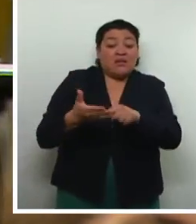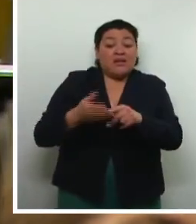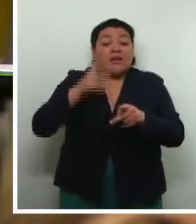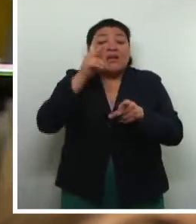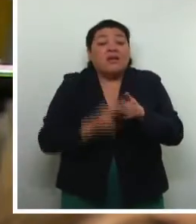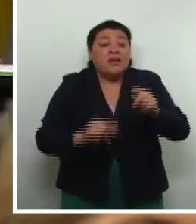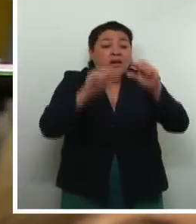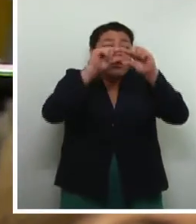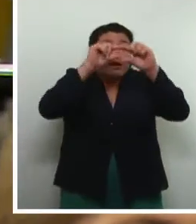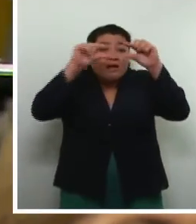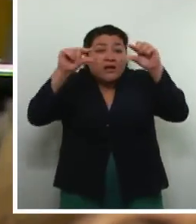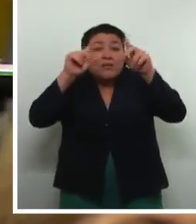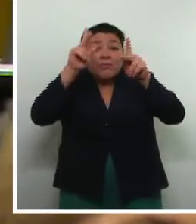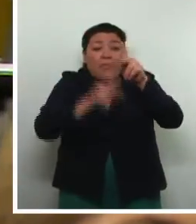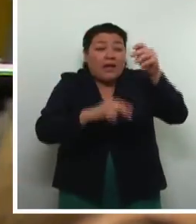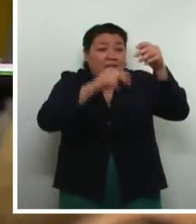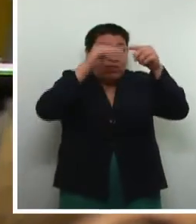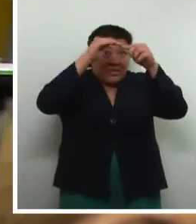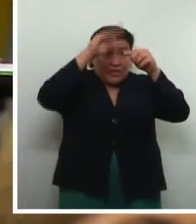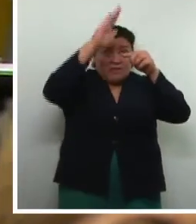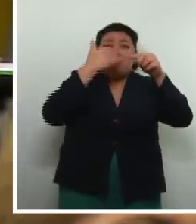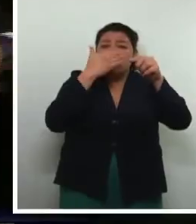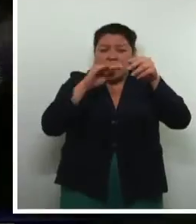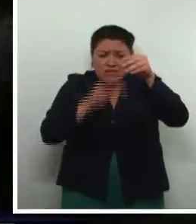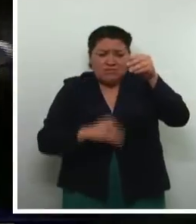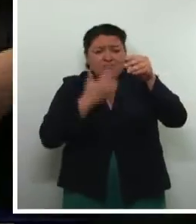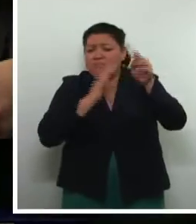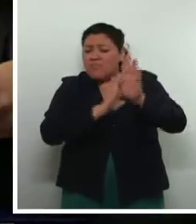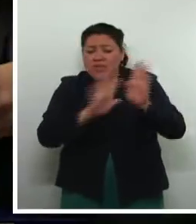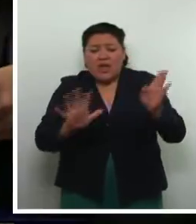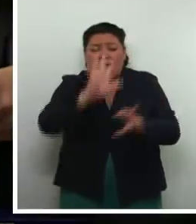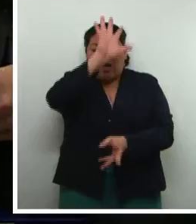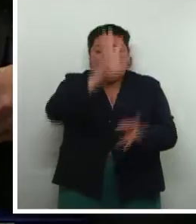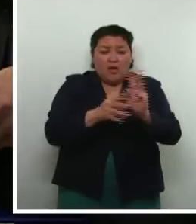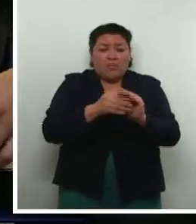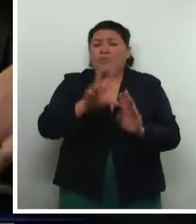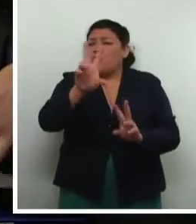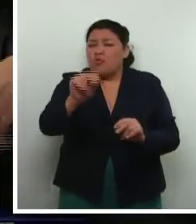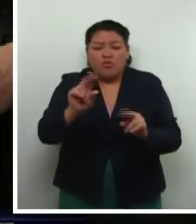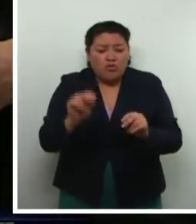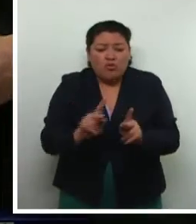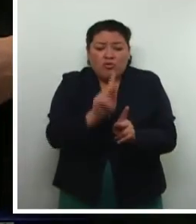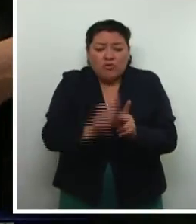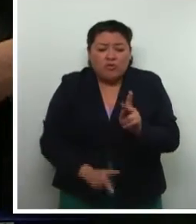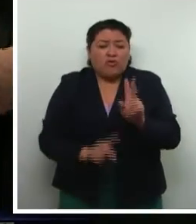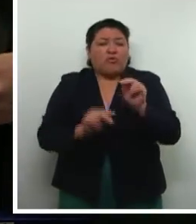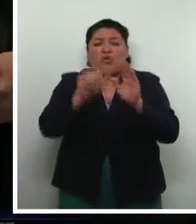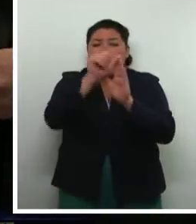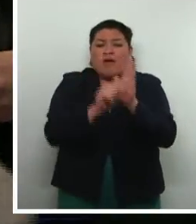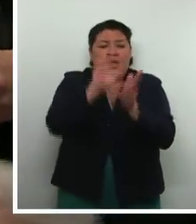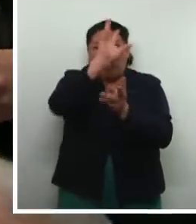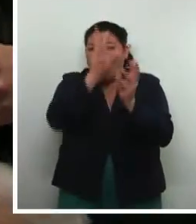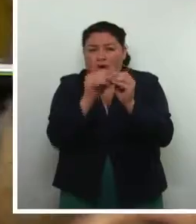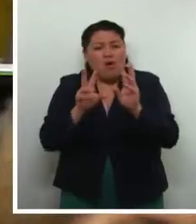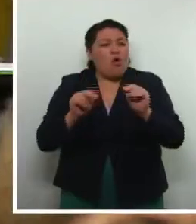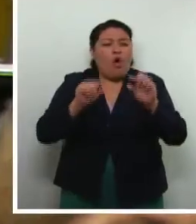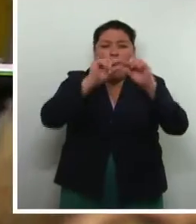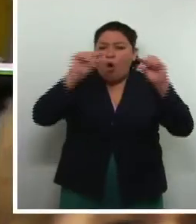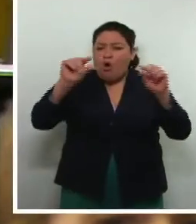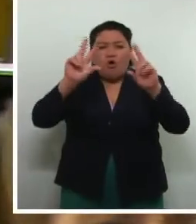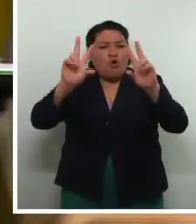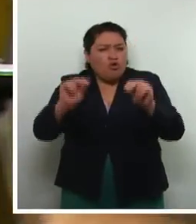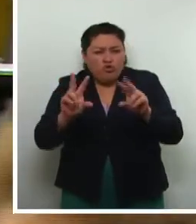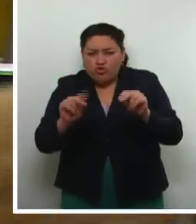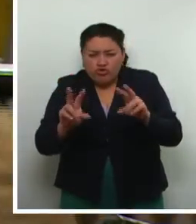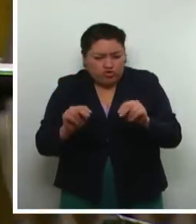que reservan los diputados. No es todo el apartado, ni es todo el artículo, ni es la frase, ni es